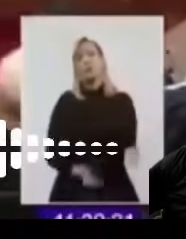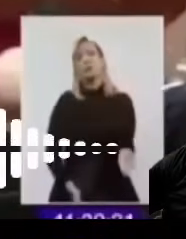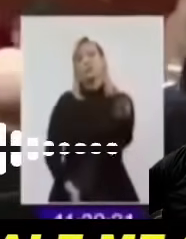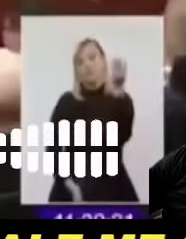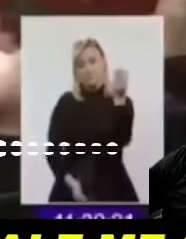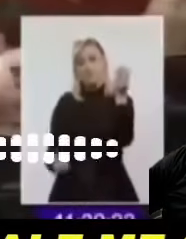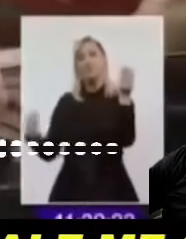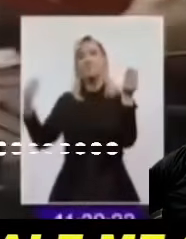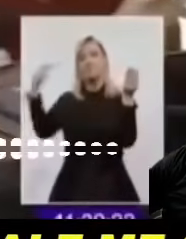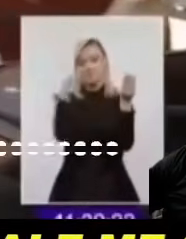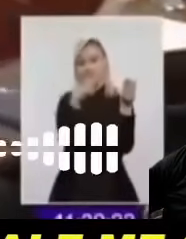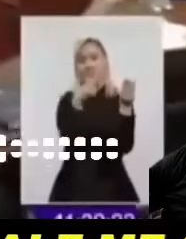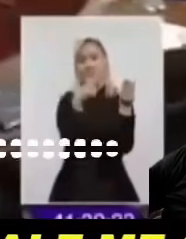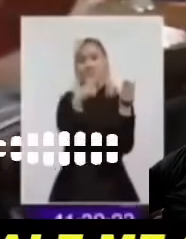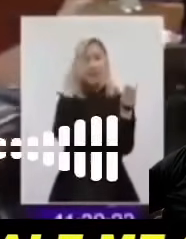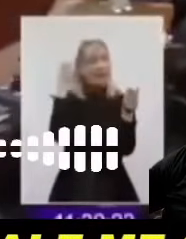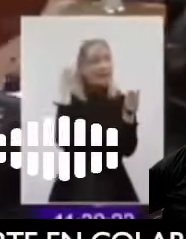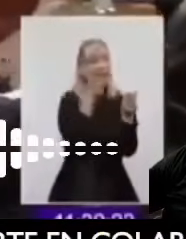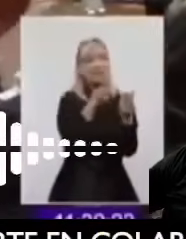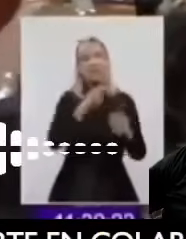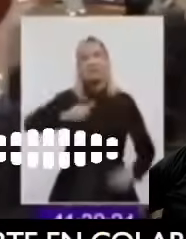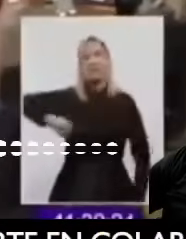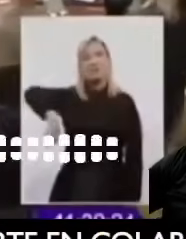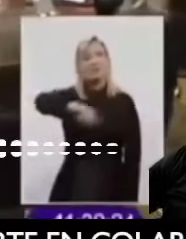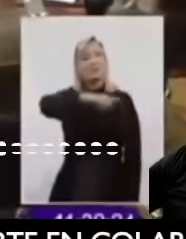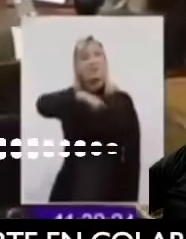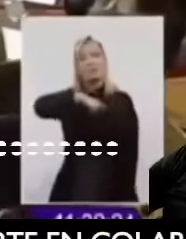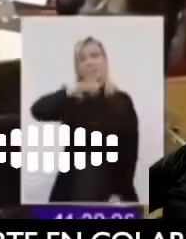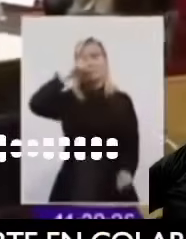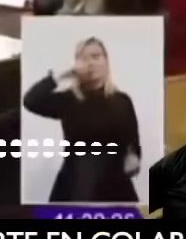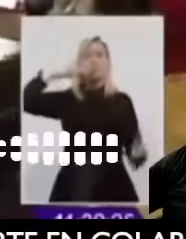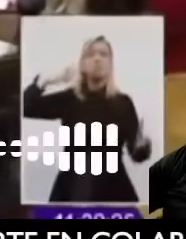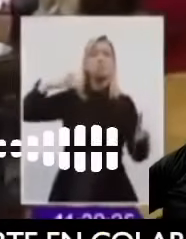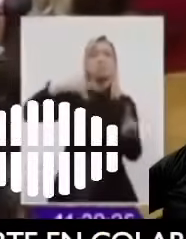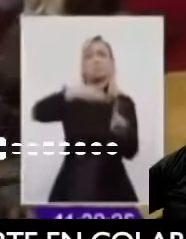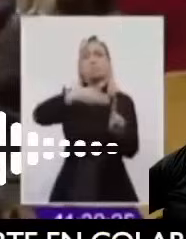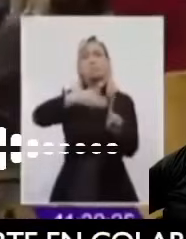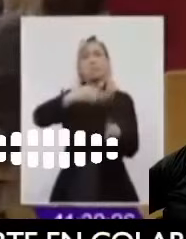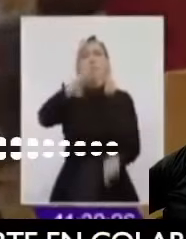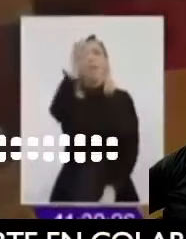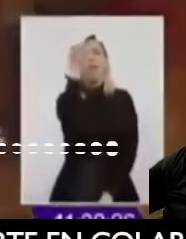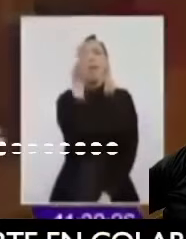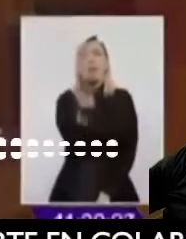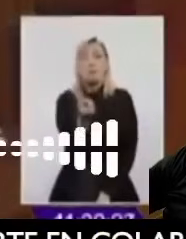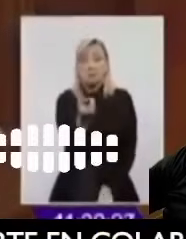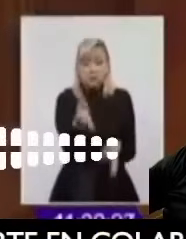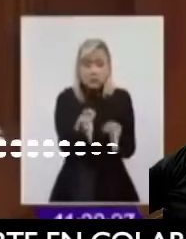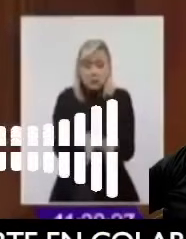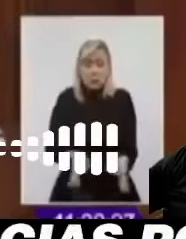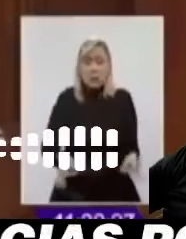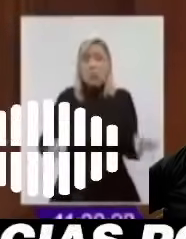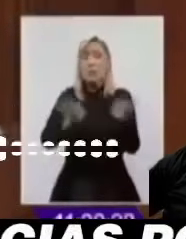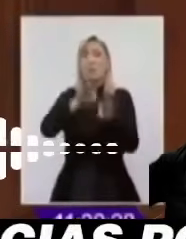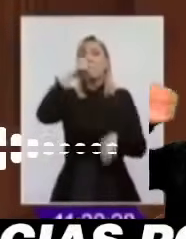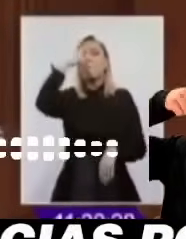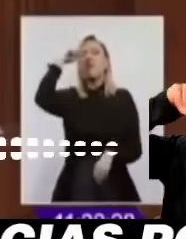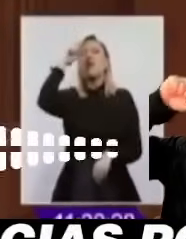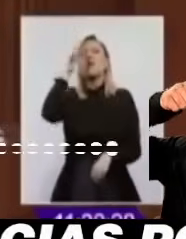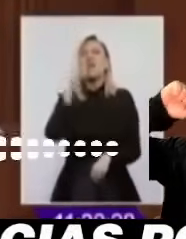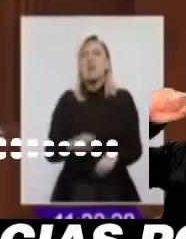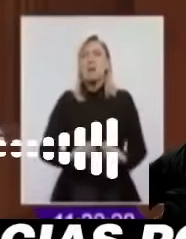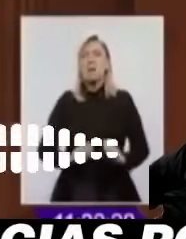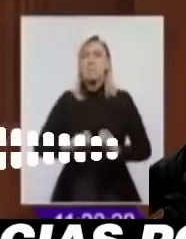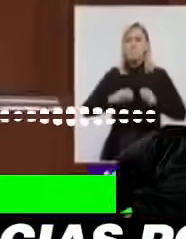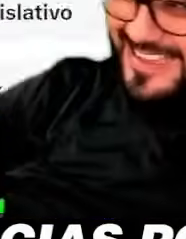Esta es nuestra convicción Esta es la premisa que da sentido a nuestra